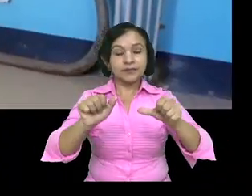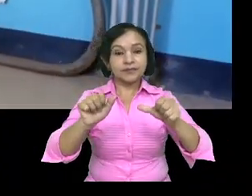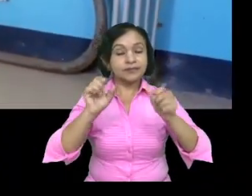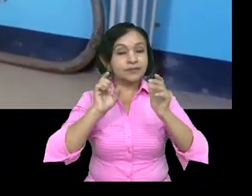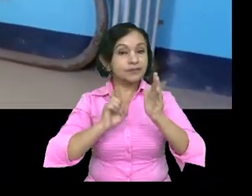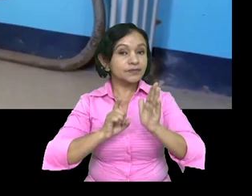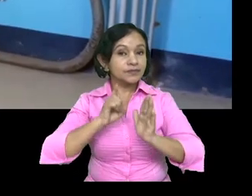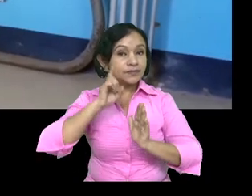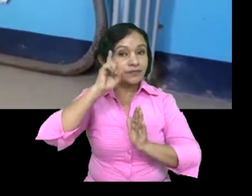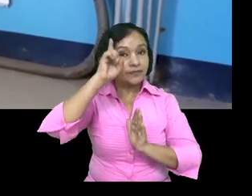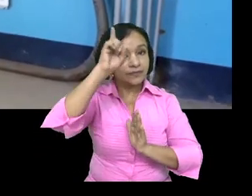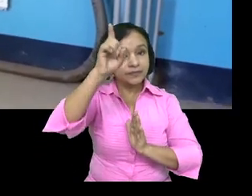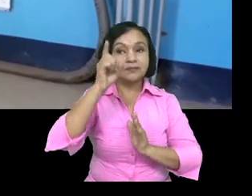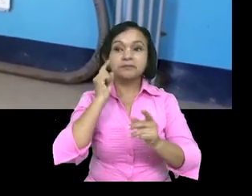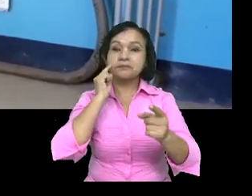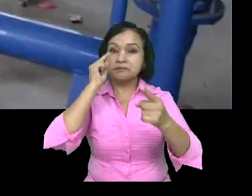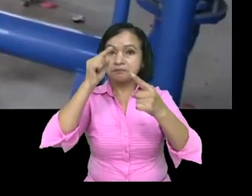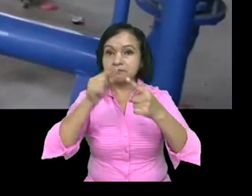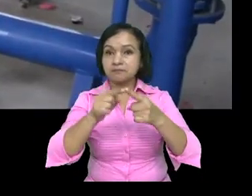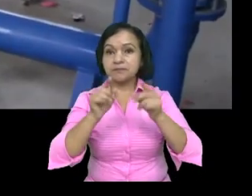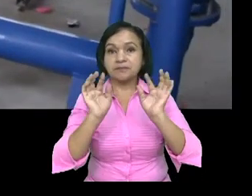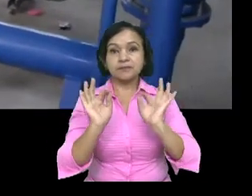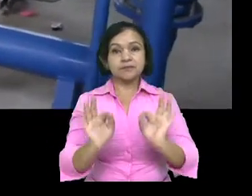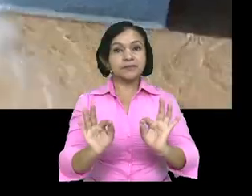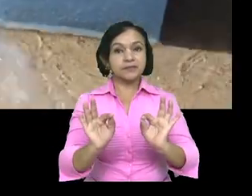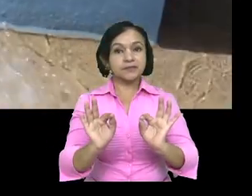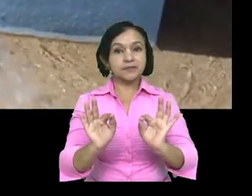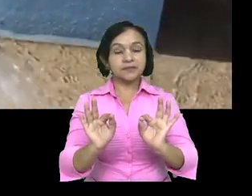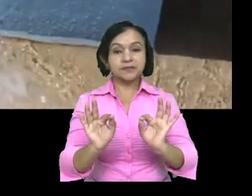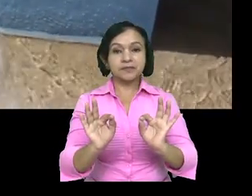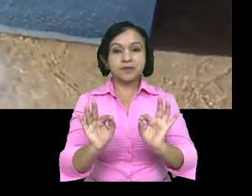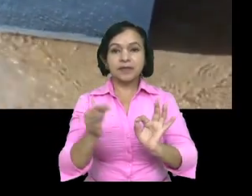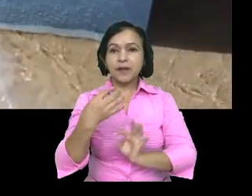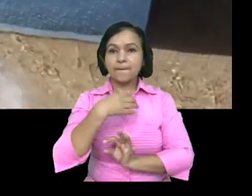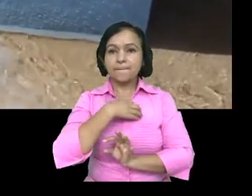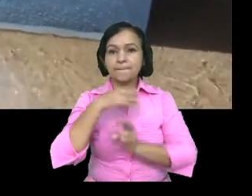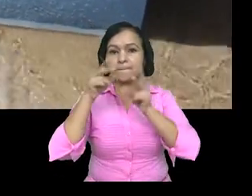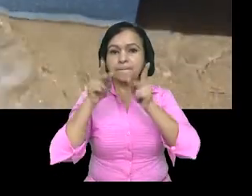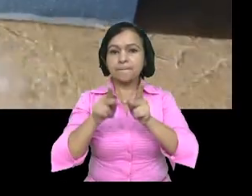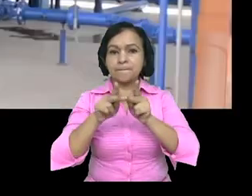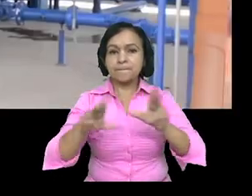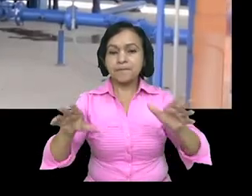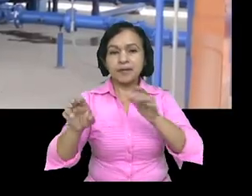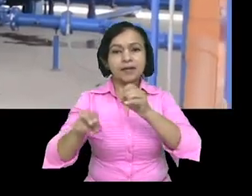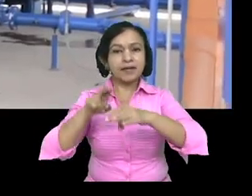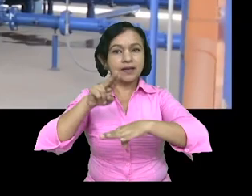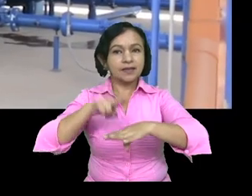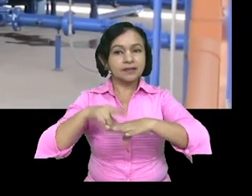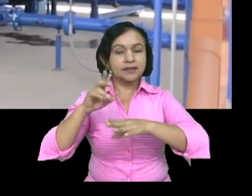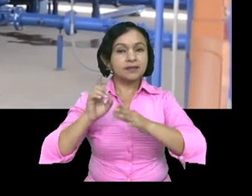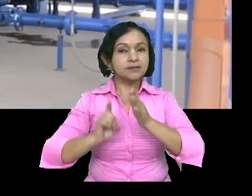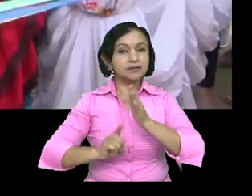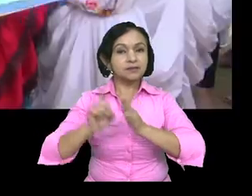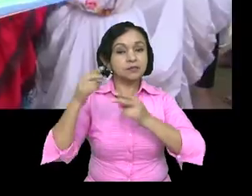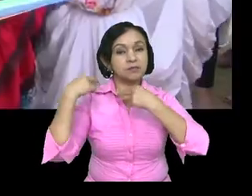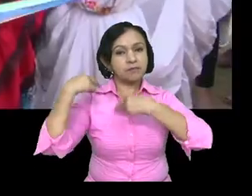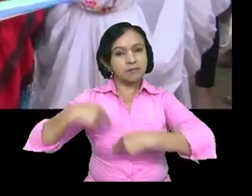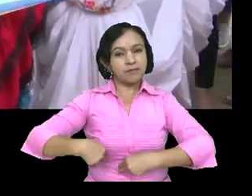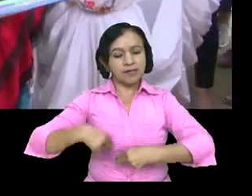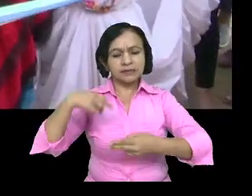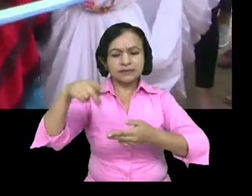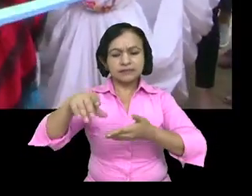Desarrollo Sostenible, y por supuesto, pues, nuestro Plan Nacional de Desarrollo Humano lo recoge de una manera